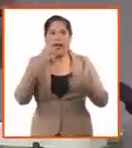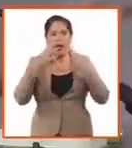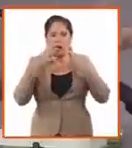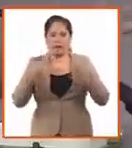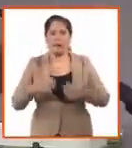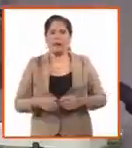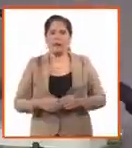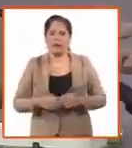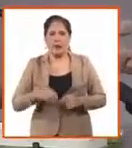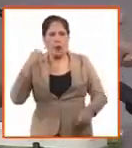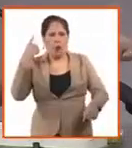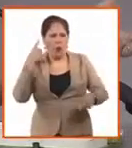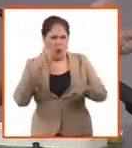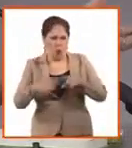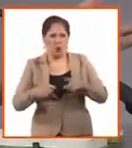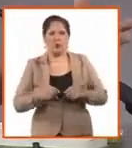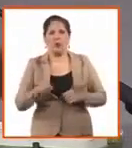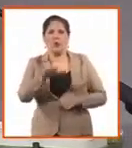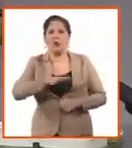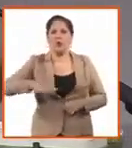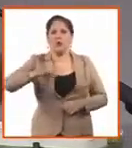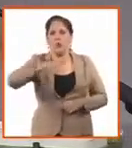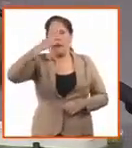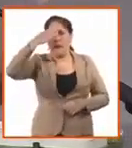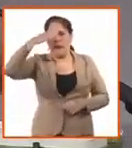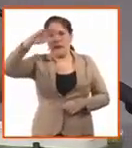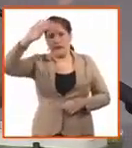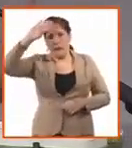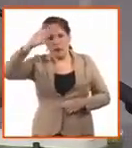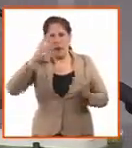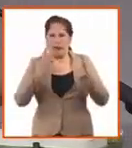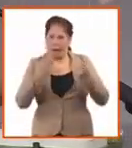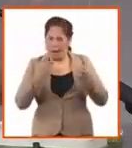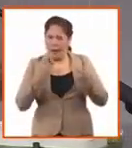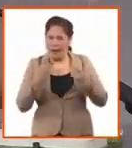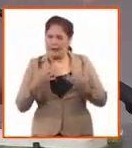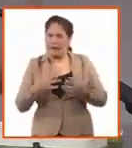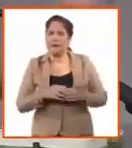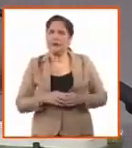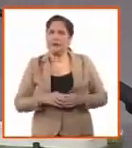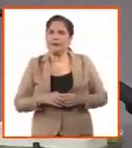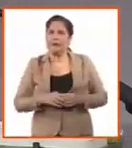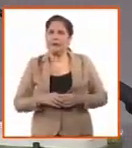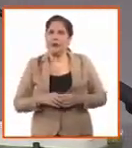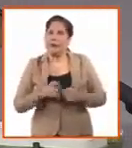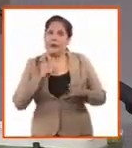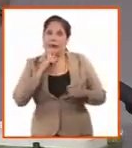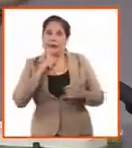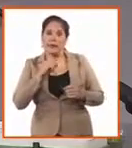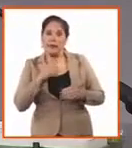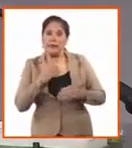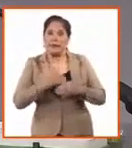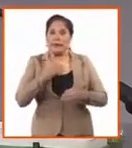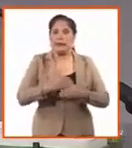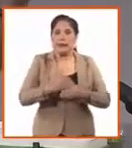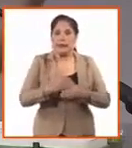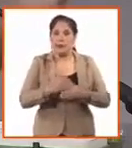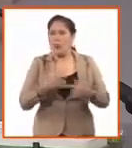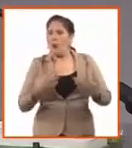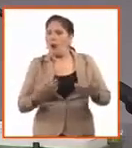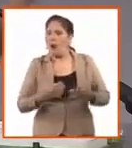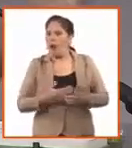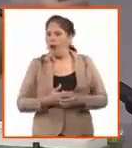fernando que otros desafíos tienen la sociedad cubana que nos pone un poco de trabajo nos pone más difícil construir mismo